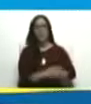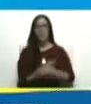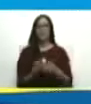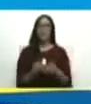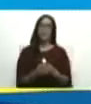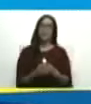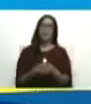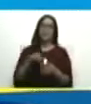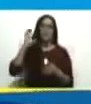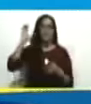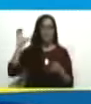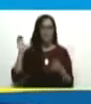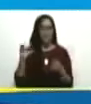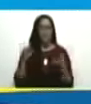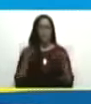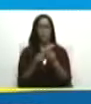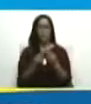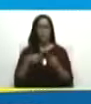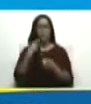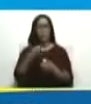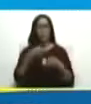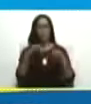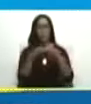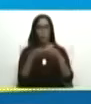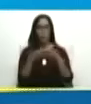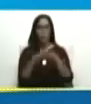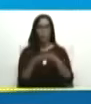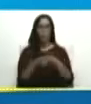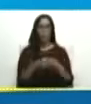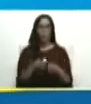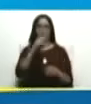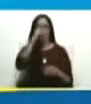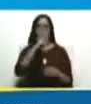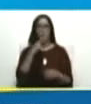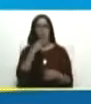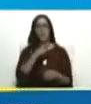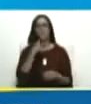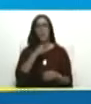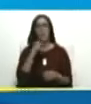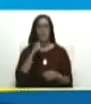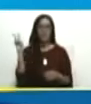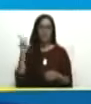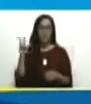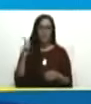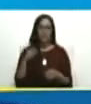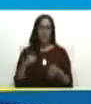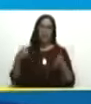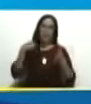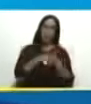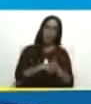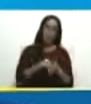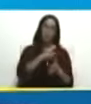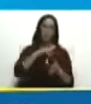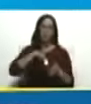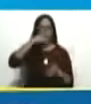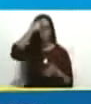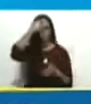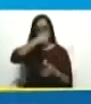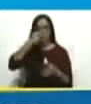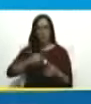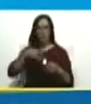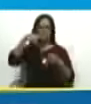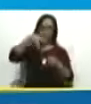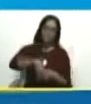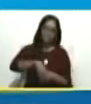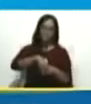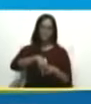conjunción con factores extremistas de la antipolítica venezolana, han golpeado a nuestro pueblo, pero yo podría decir que